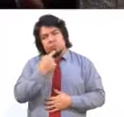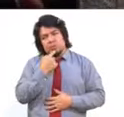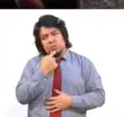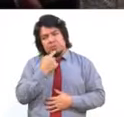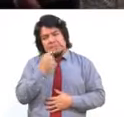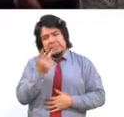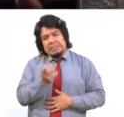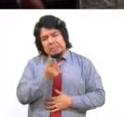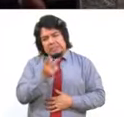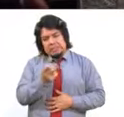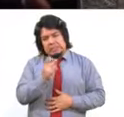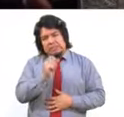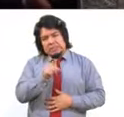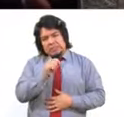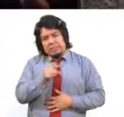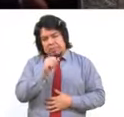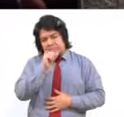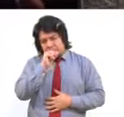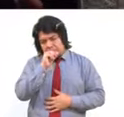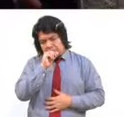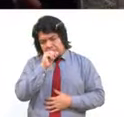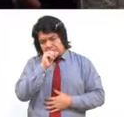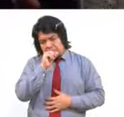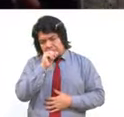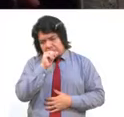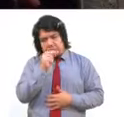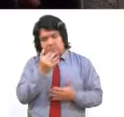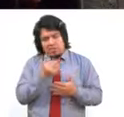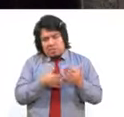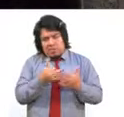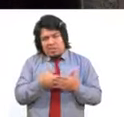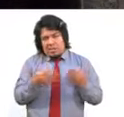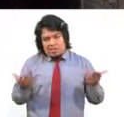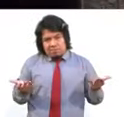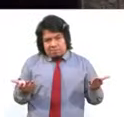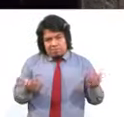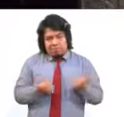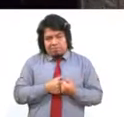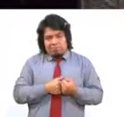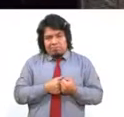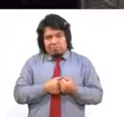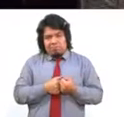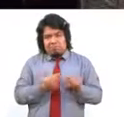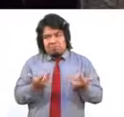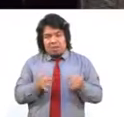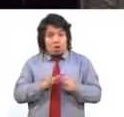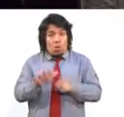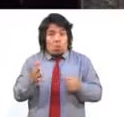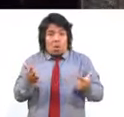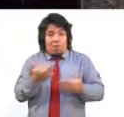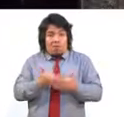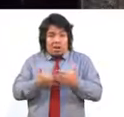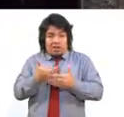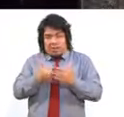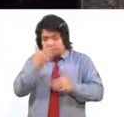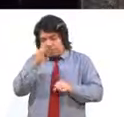reitero la pregunta de mi compañero. ¿Todo qué falta por hacer, por trabajar, precisamente para que se